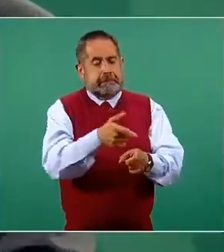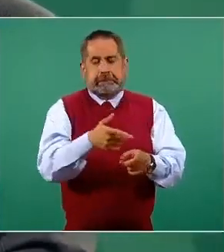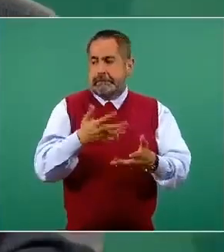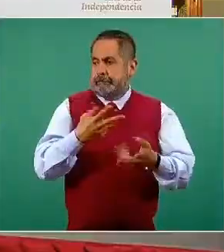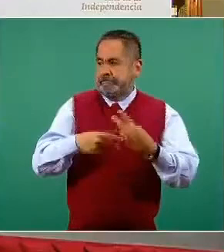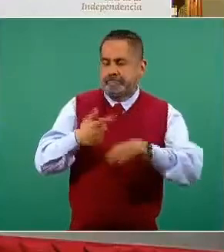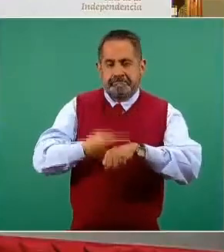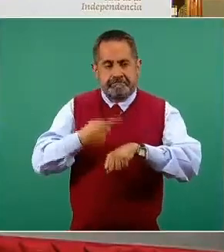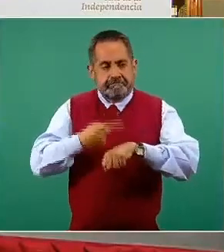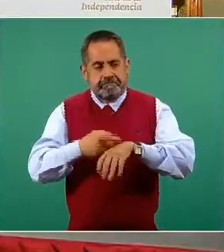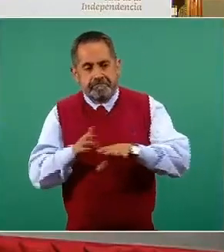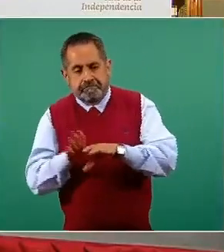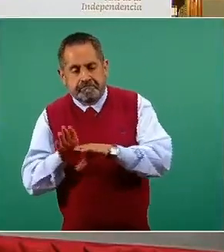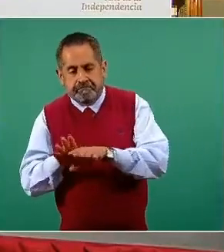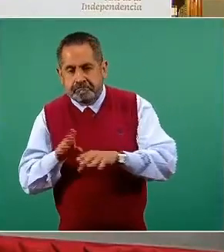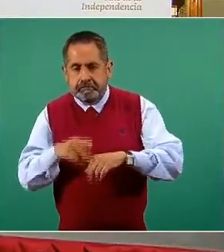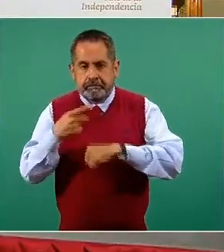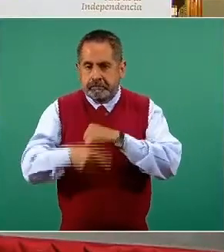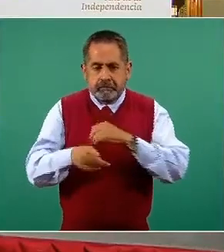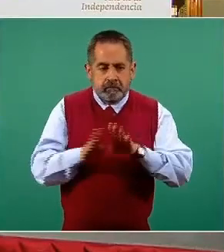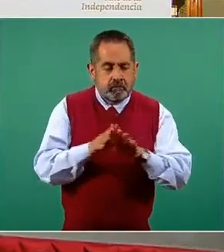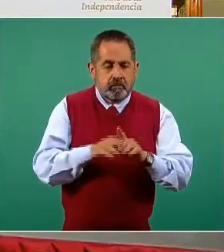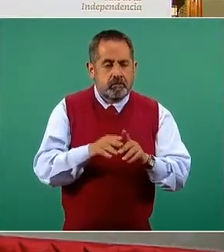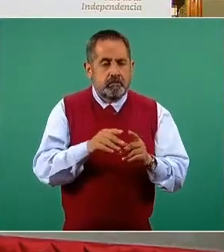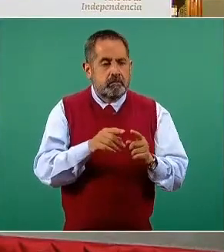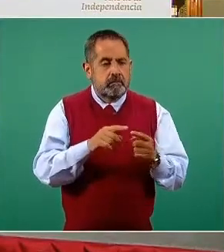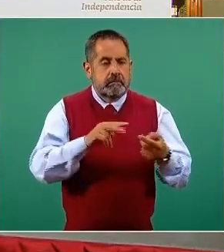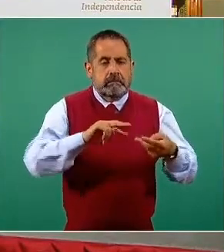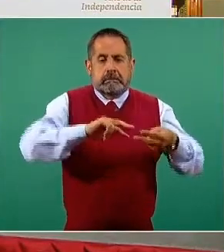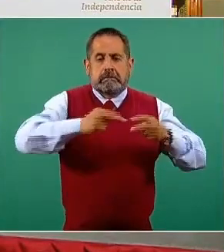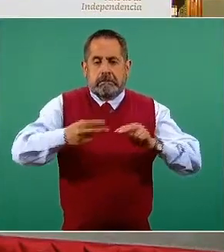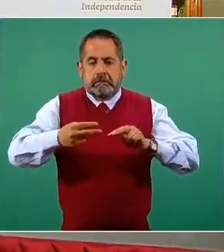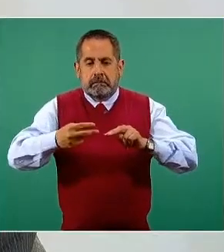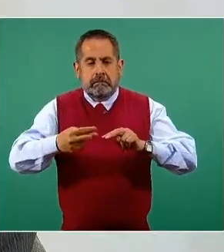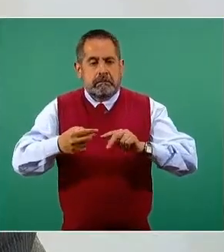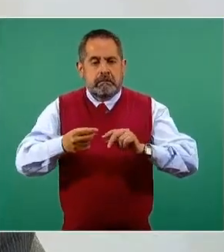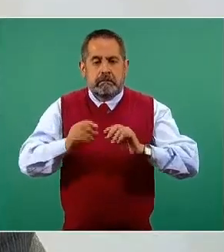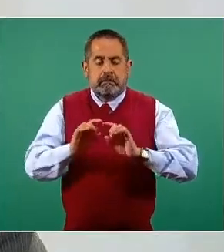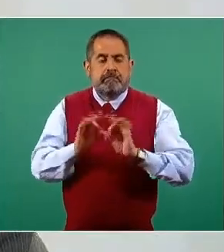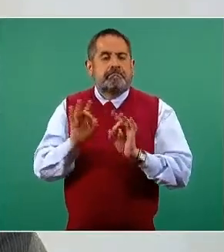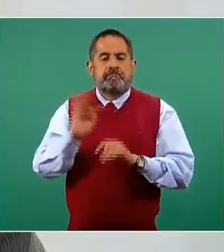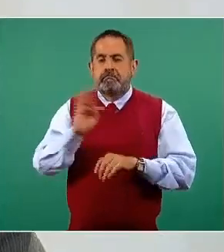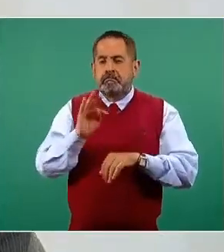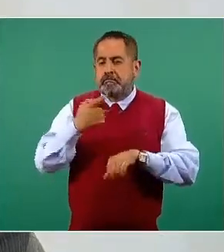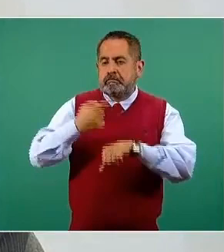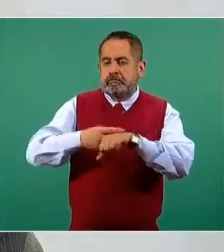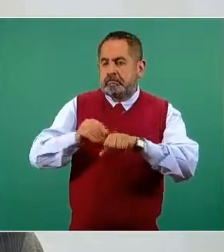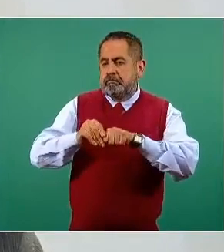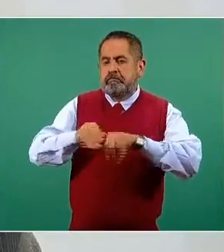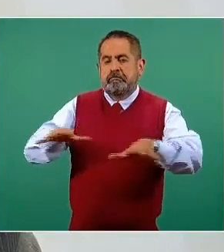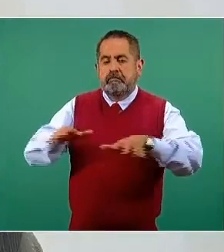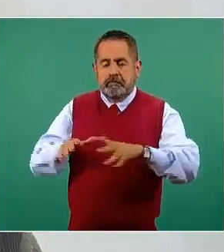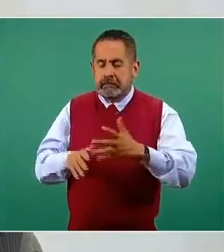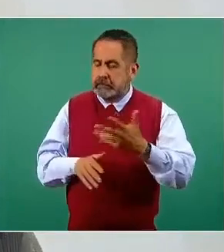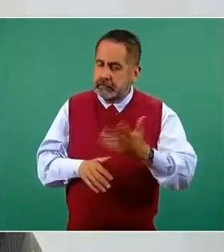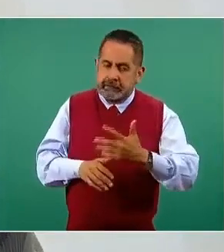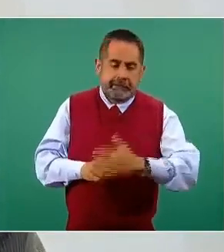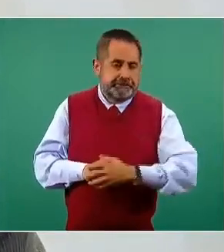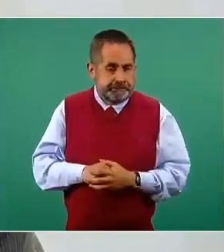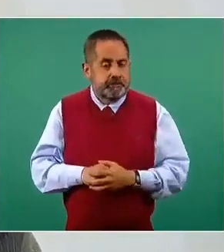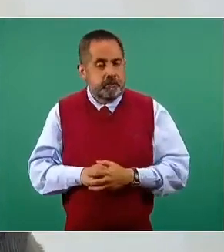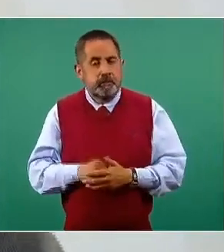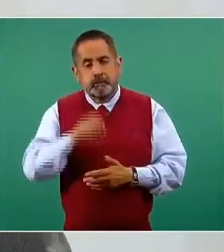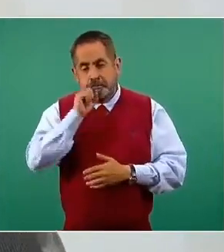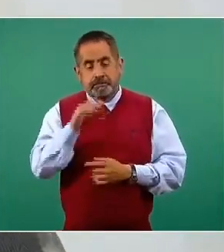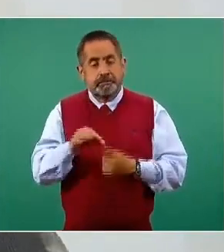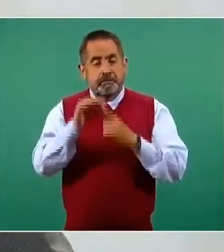que se generan a través de una variante que tenemos el riesgo de que llegue a nuestro país. Destacar también